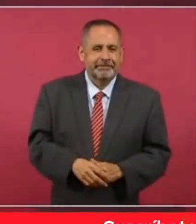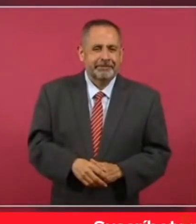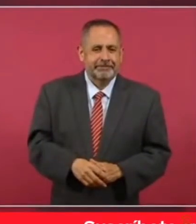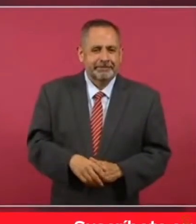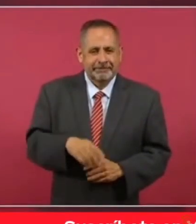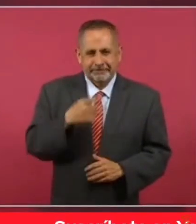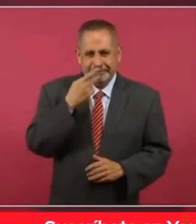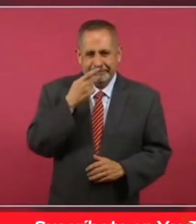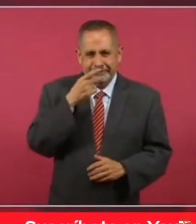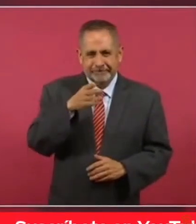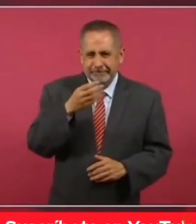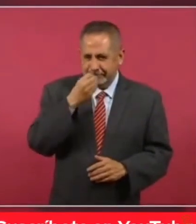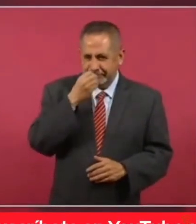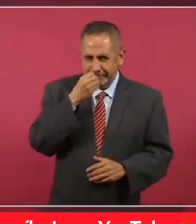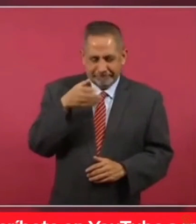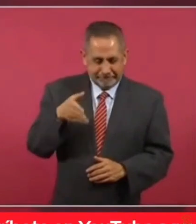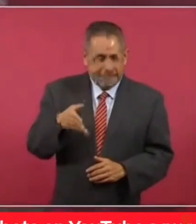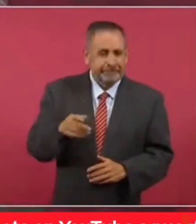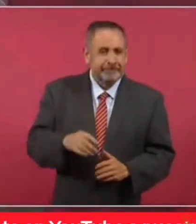hablando de las comidas,